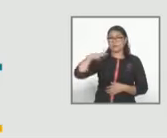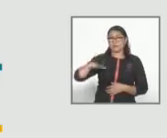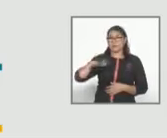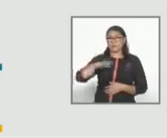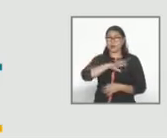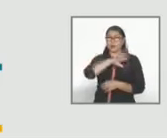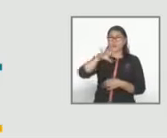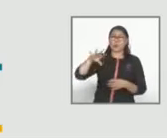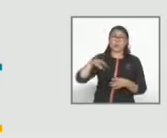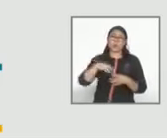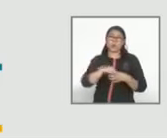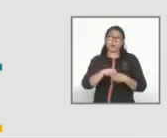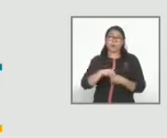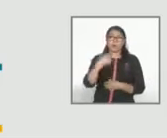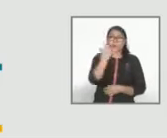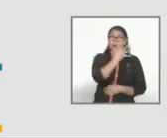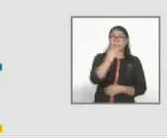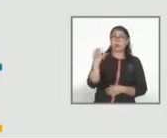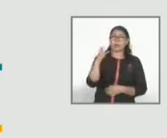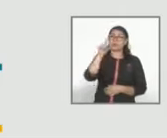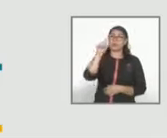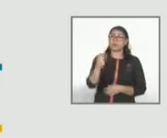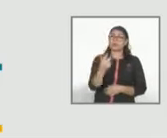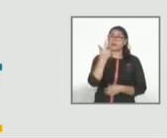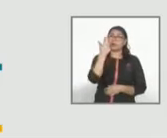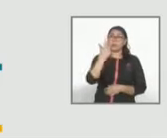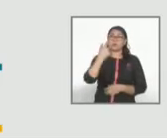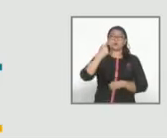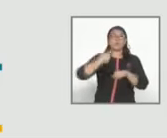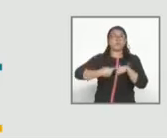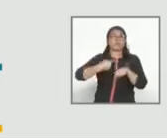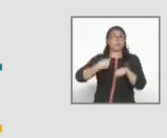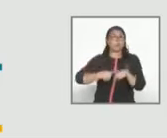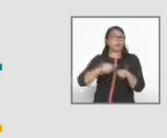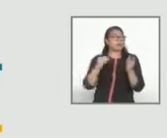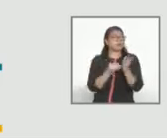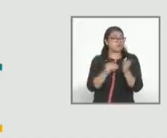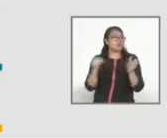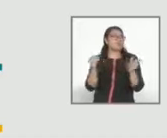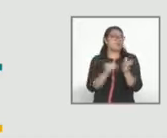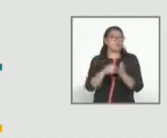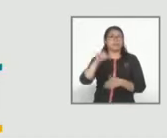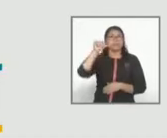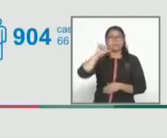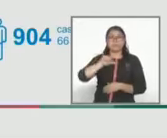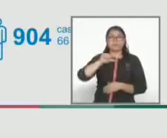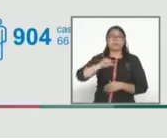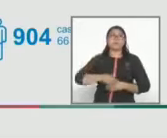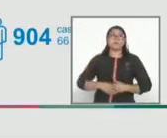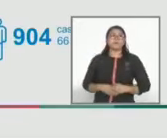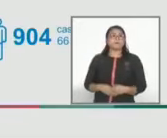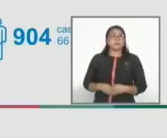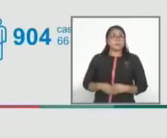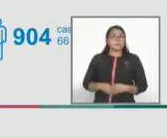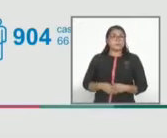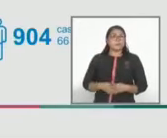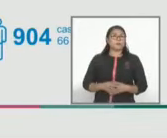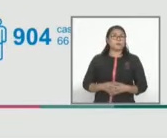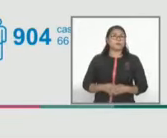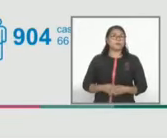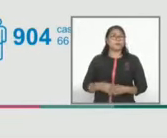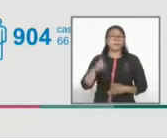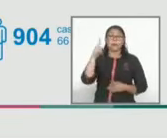dar un total de 528 casos activos al corte del día de hoy. De